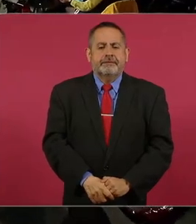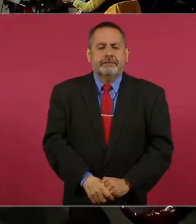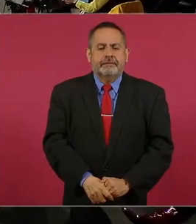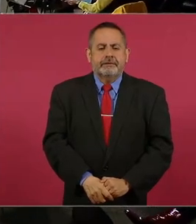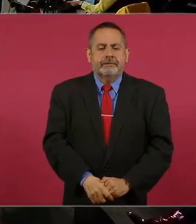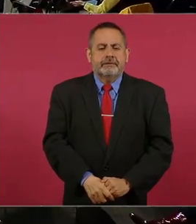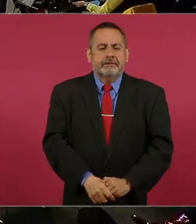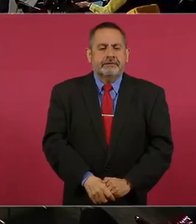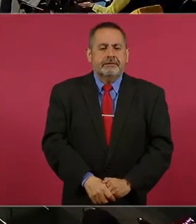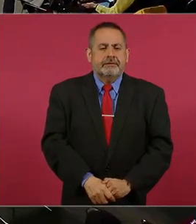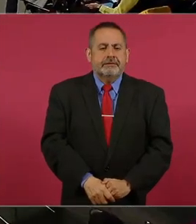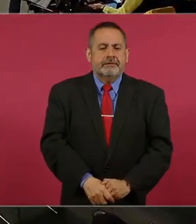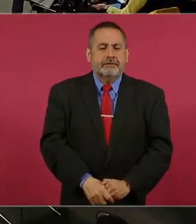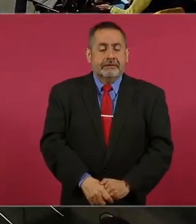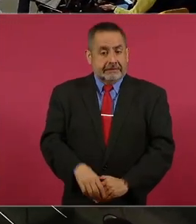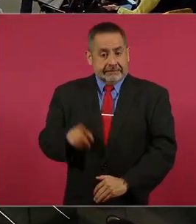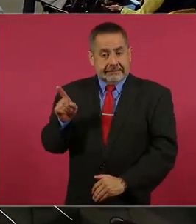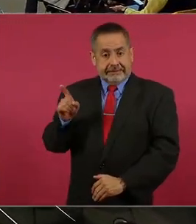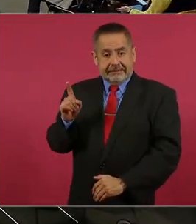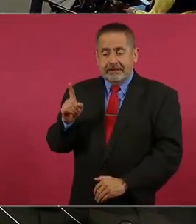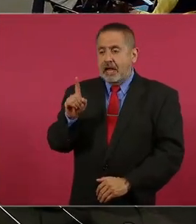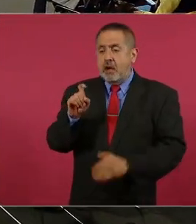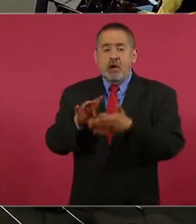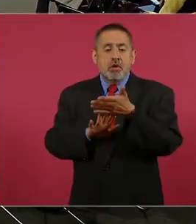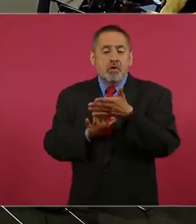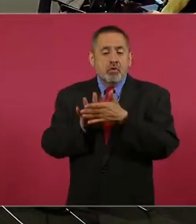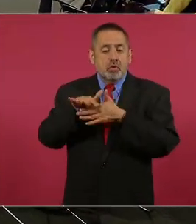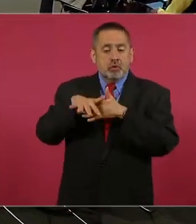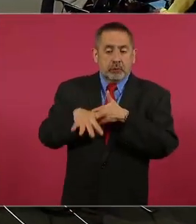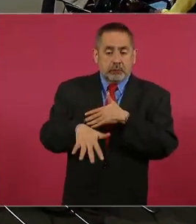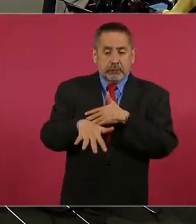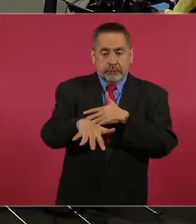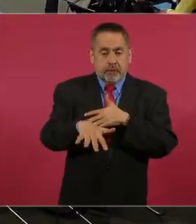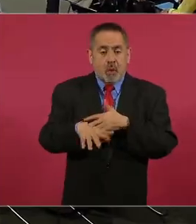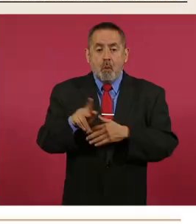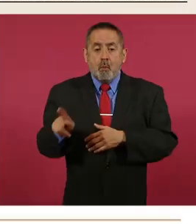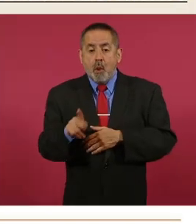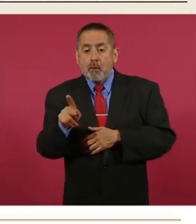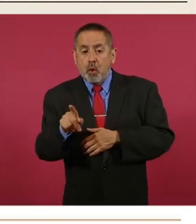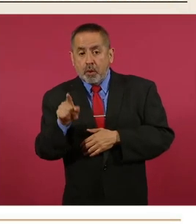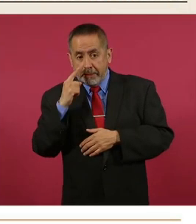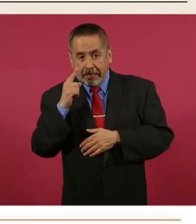Esta es la construcción de la presa y esos pueblos de arriba